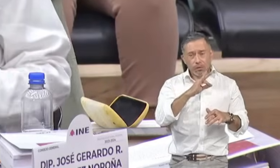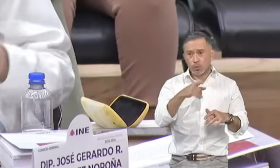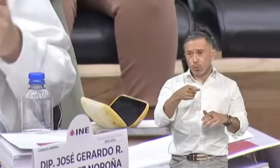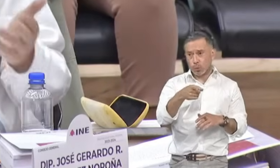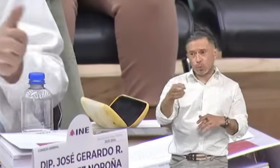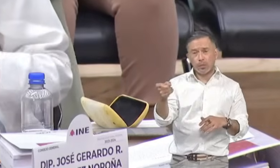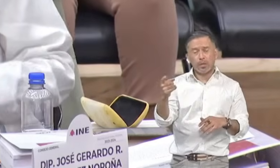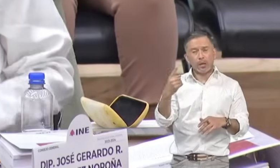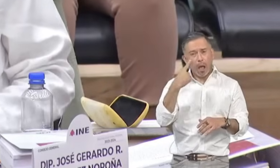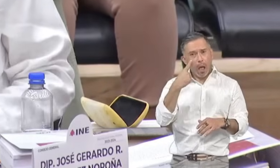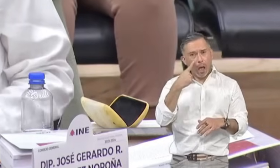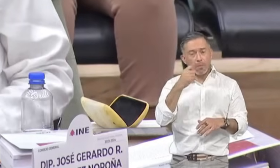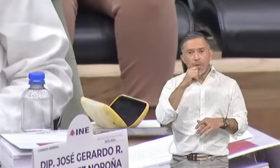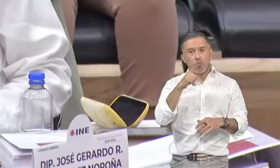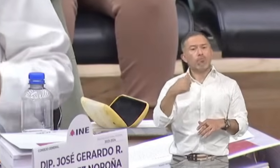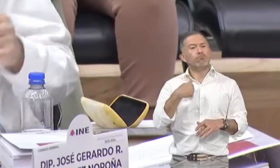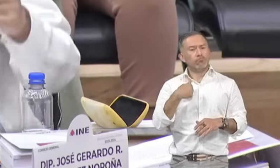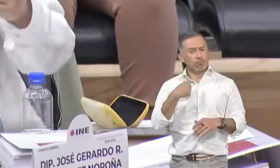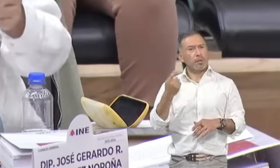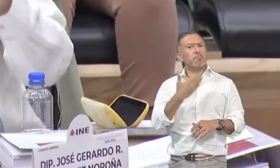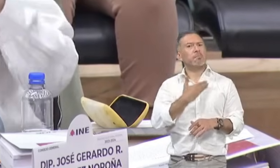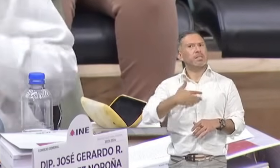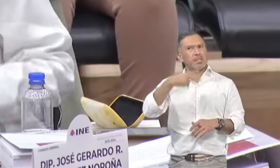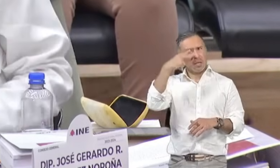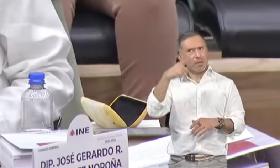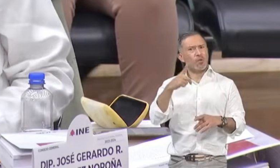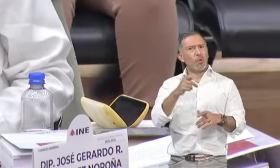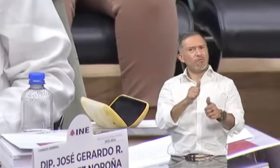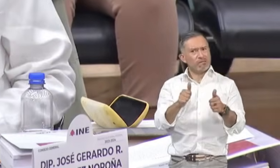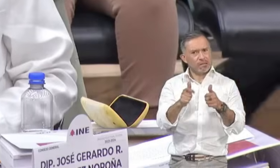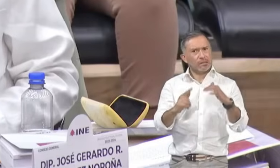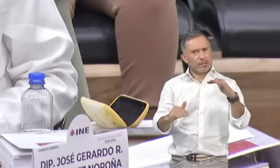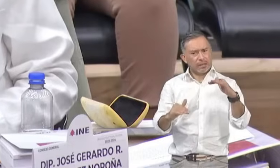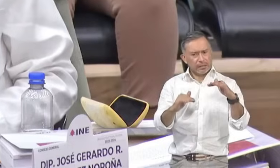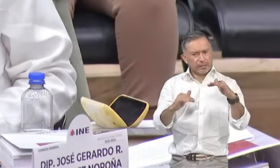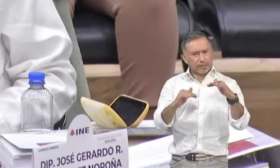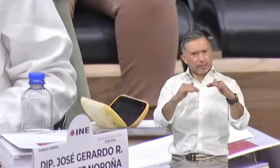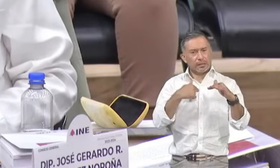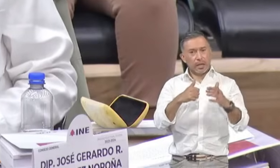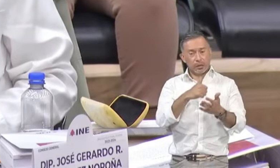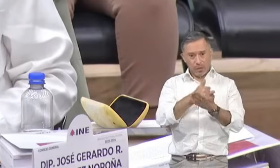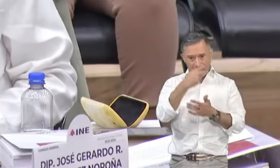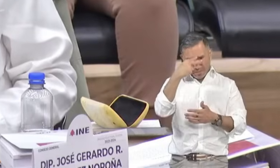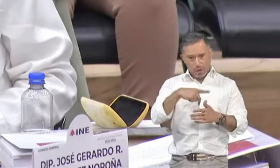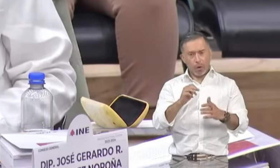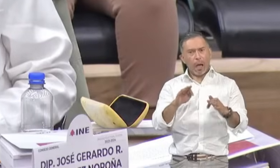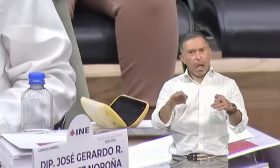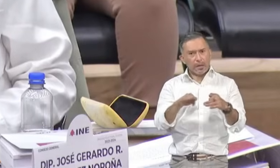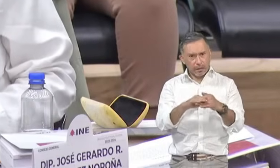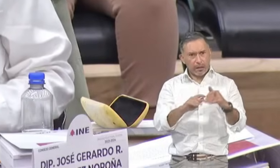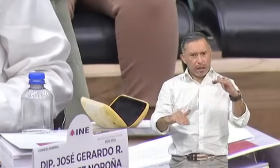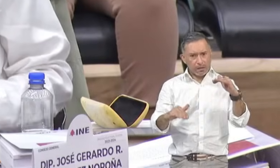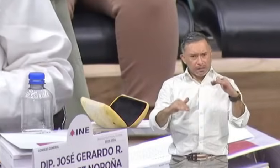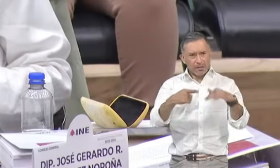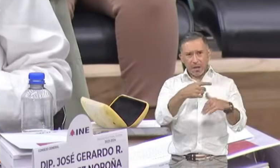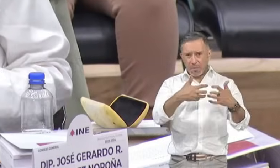permanentemente para decir que están en la disputa en la presidencia y para decir que están acercándose en la capital del país, y no es una encuestadora